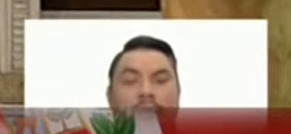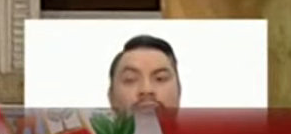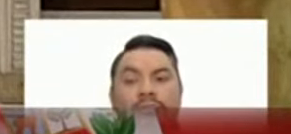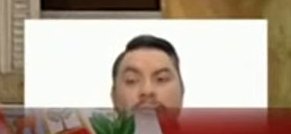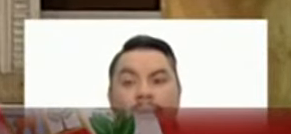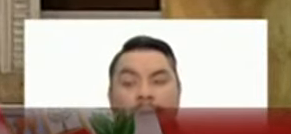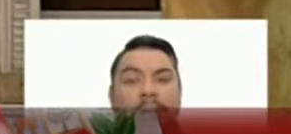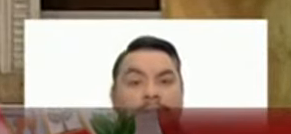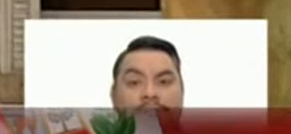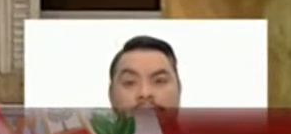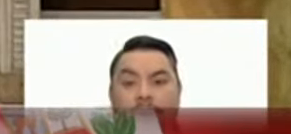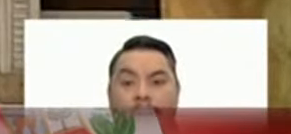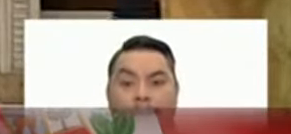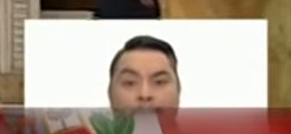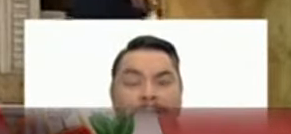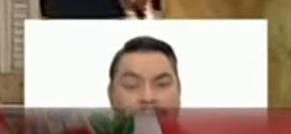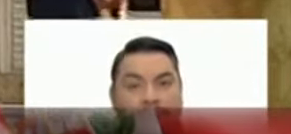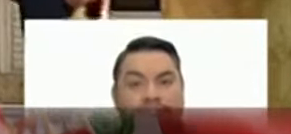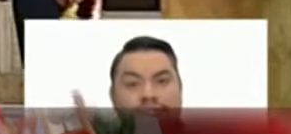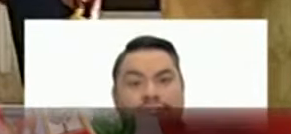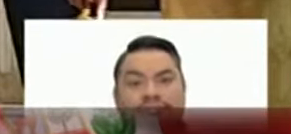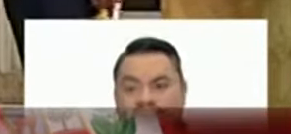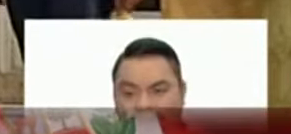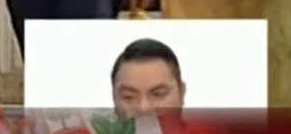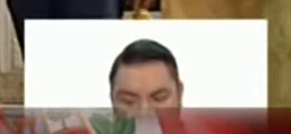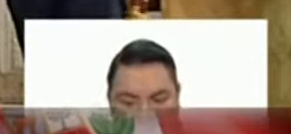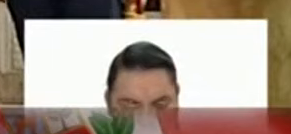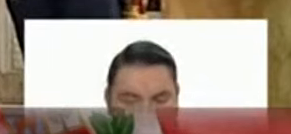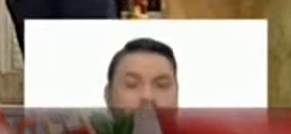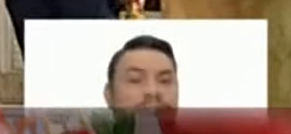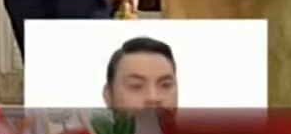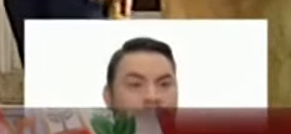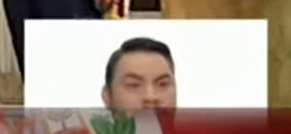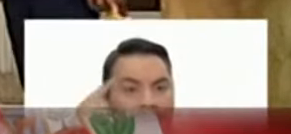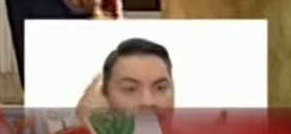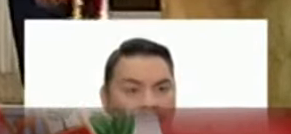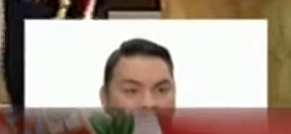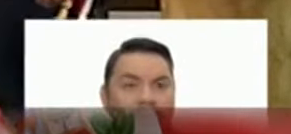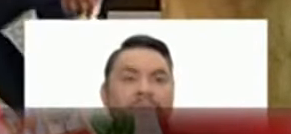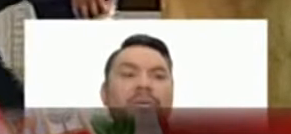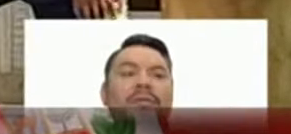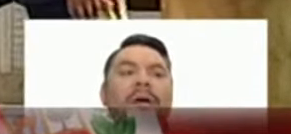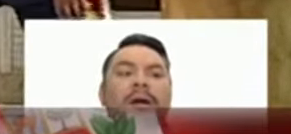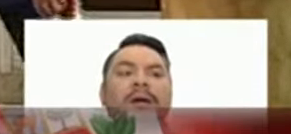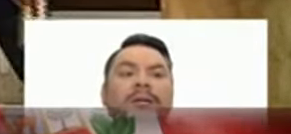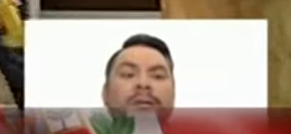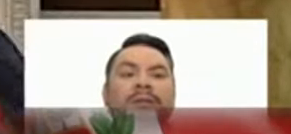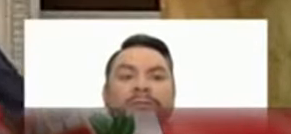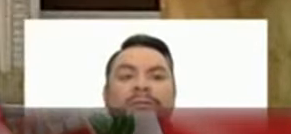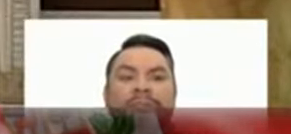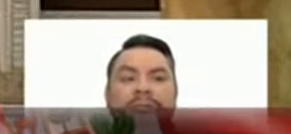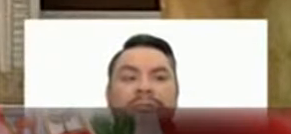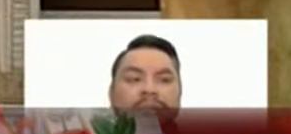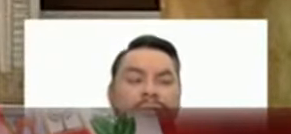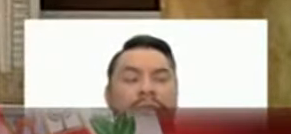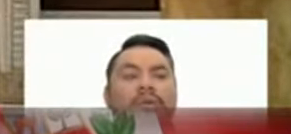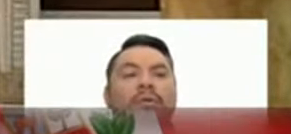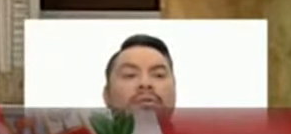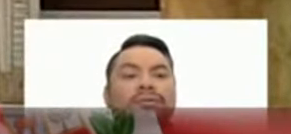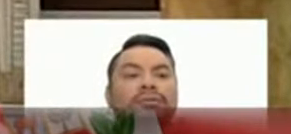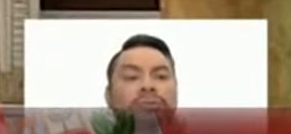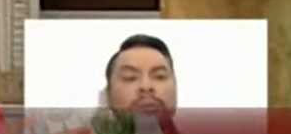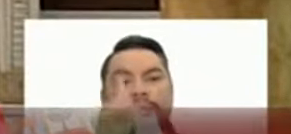señor Presidente del Consejo de Ministros, de conformidad con el artículo 122 de la Constitución Política del